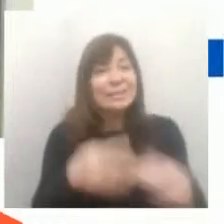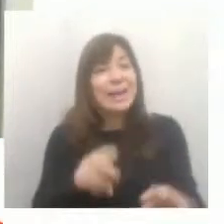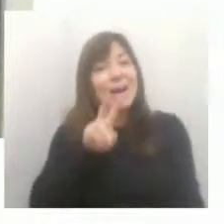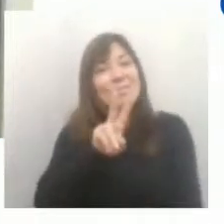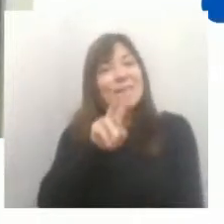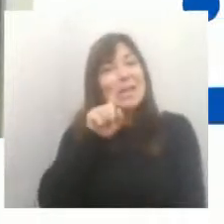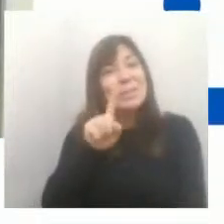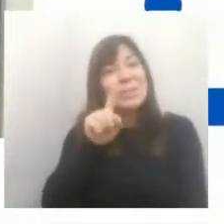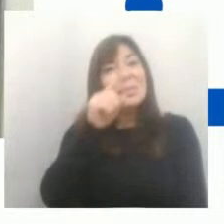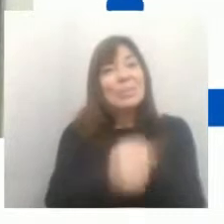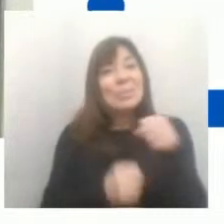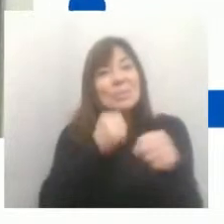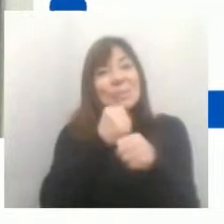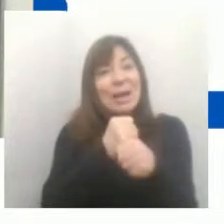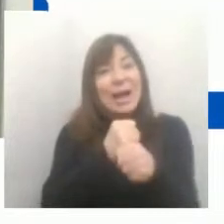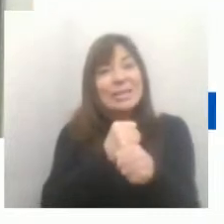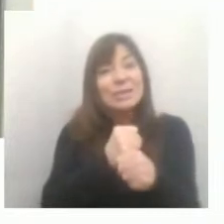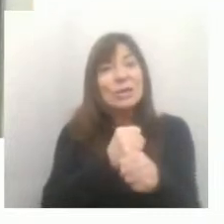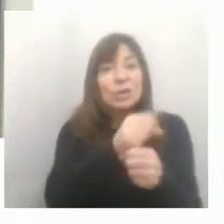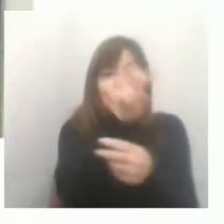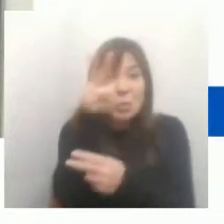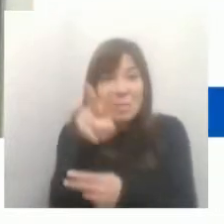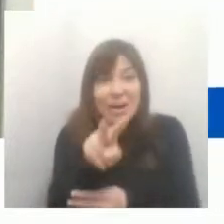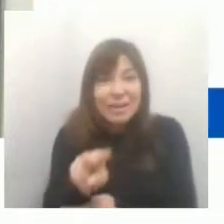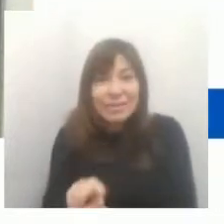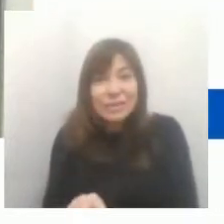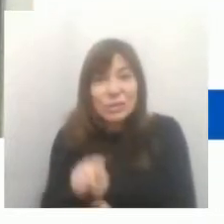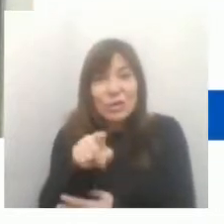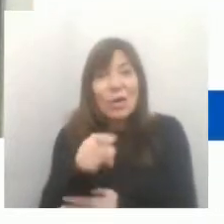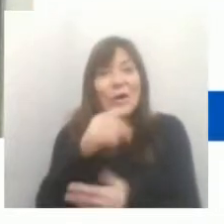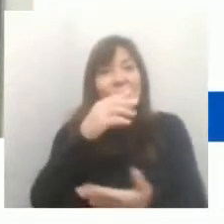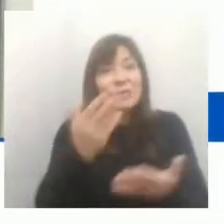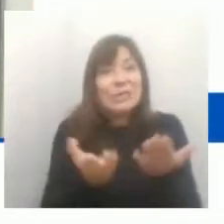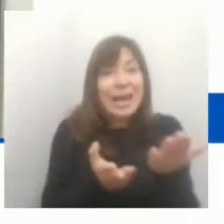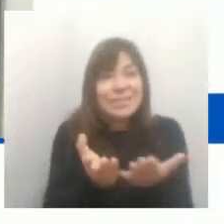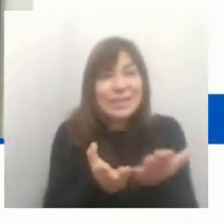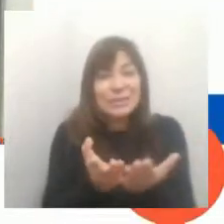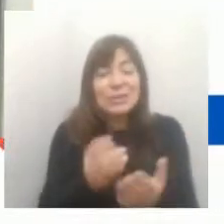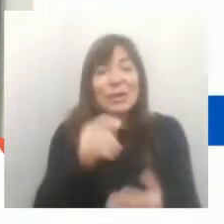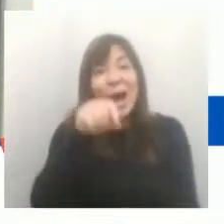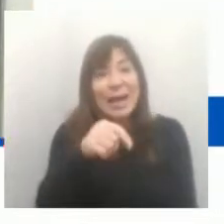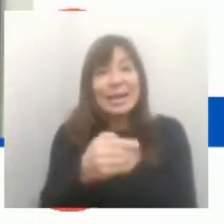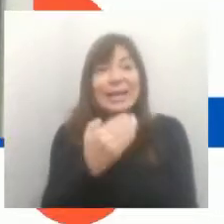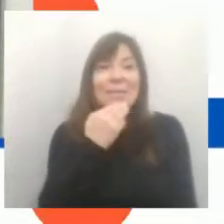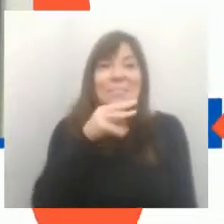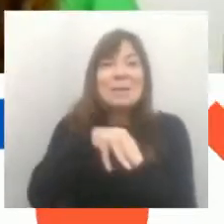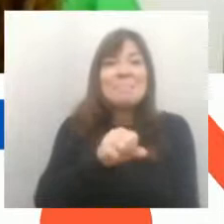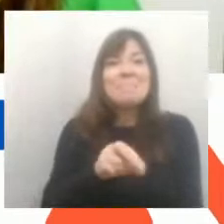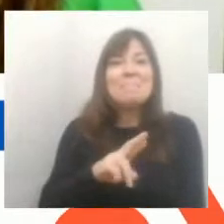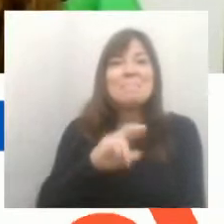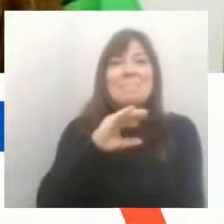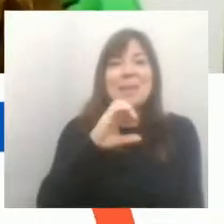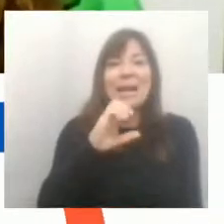que es supervisor de servicio de atención al visitante. Aquí va a estar con nosotros también Marcelo